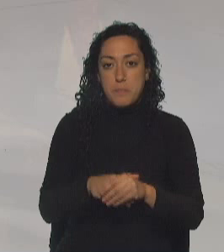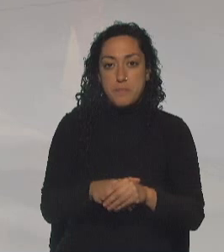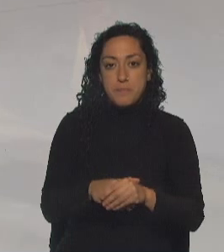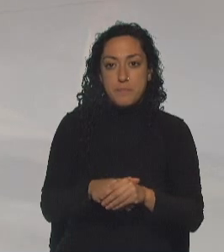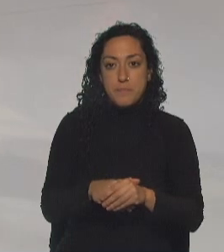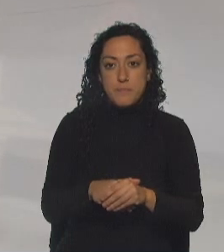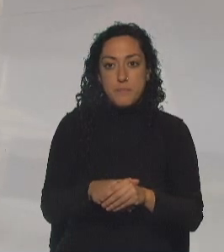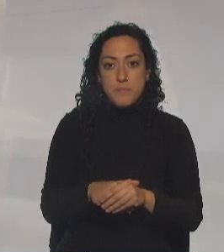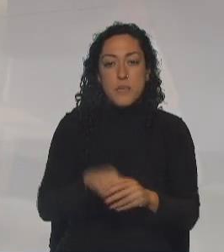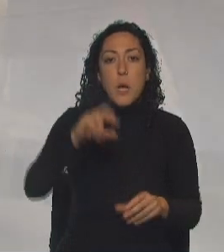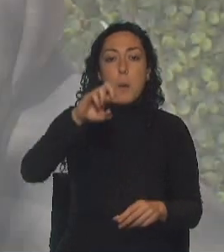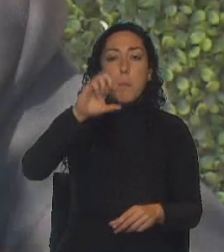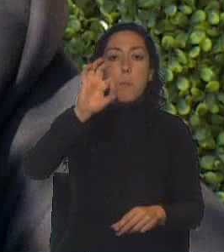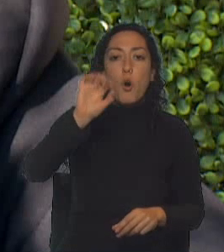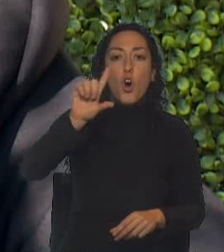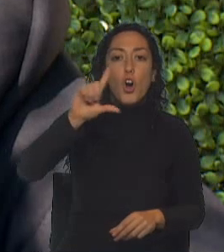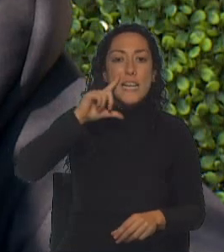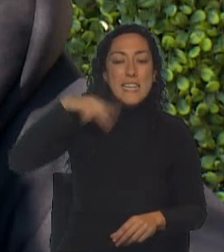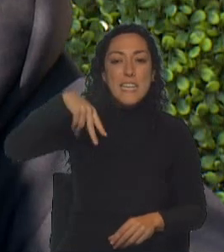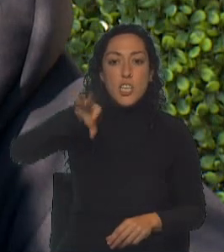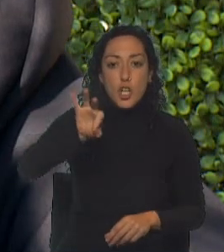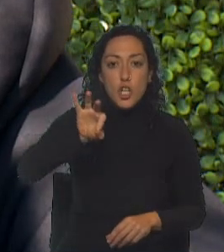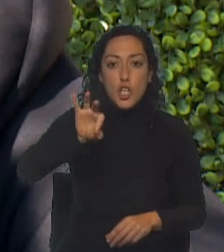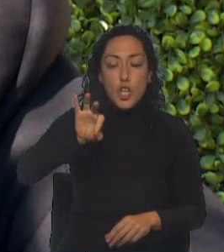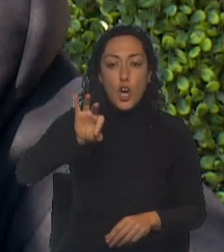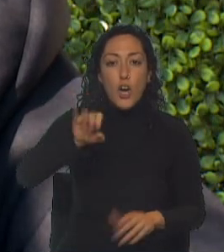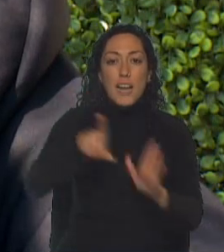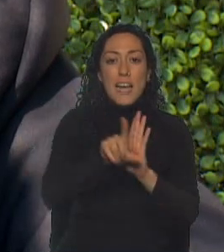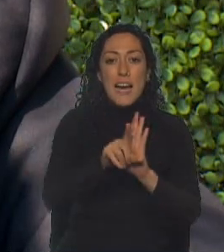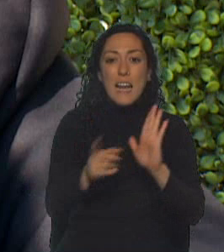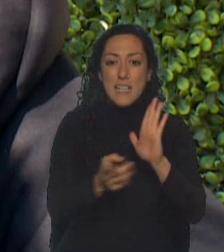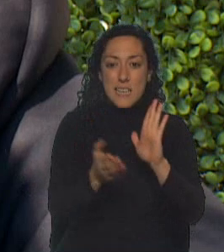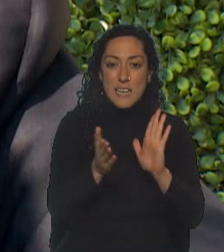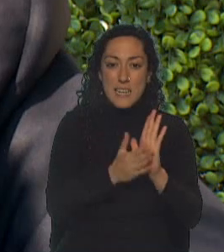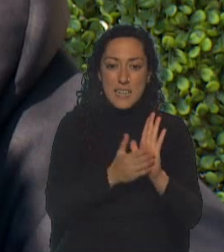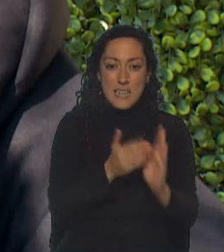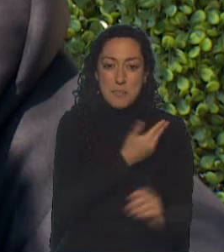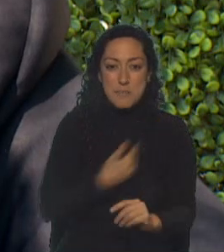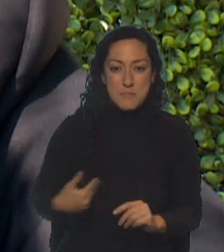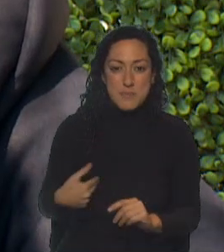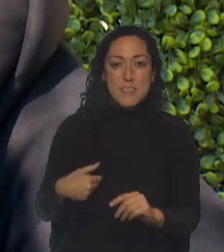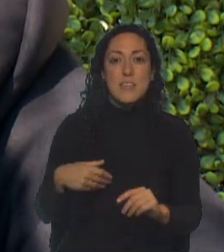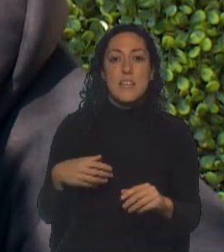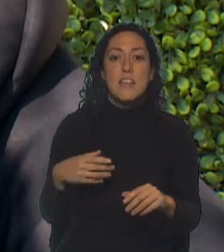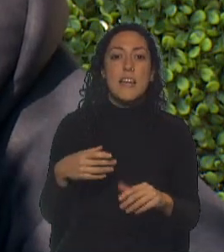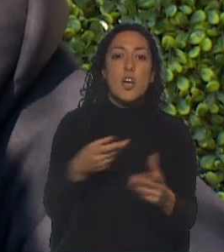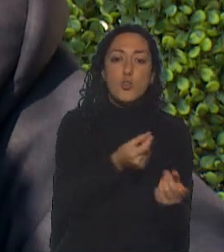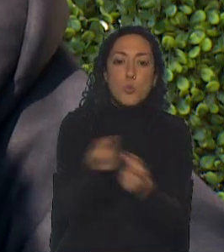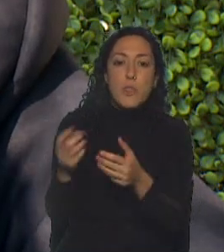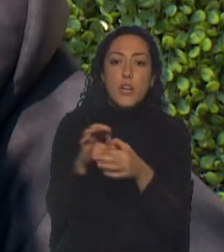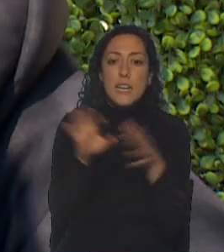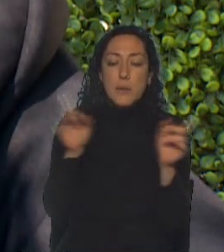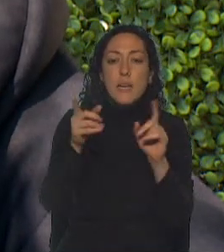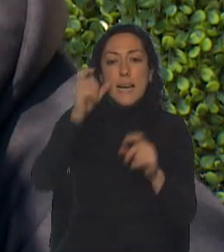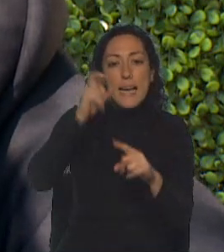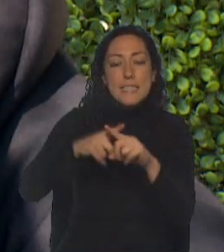lizio héctor polino recordemos el responsable legal de asociación de consumidores libres y además ex diputado nacional